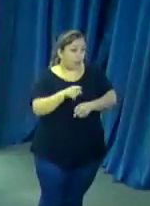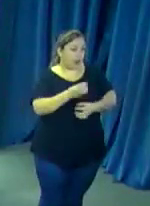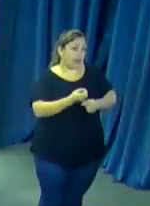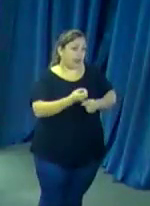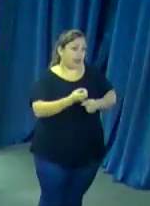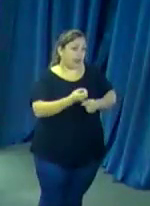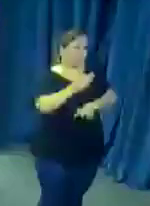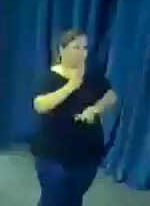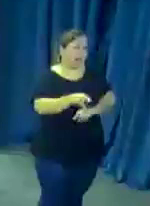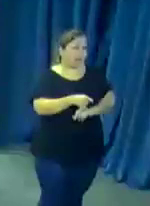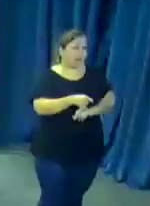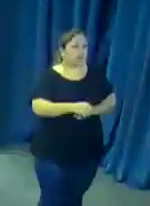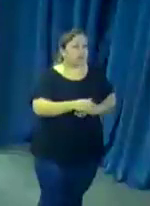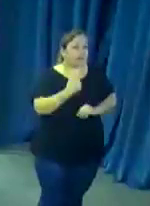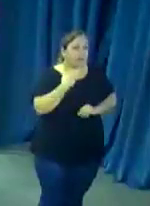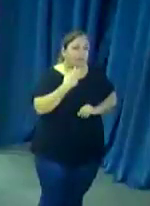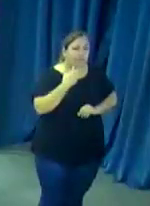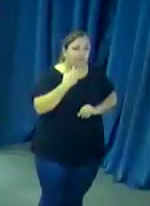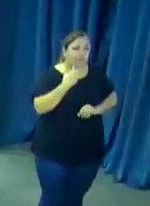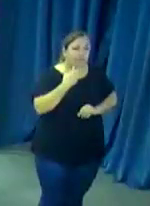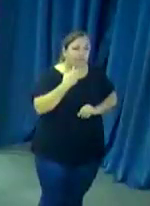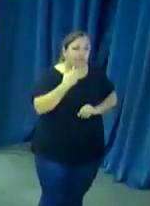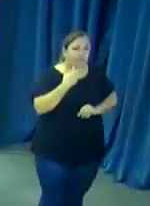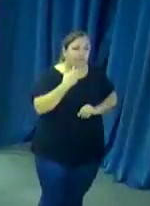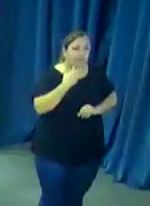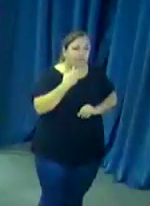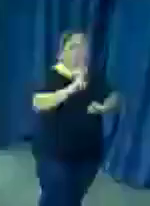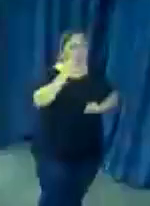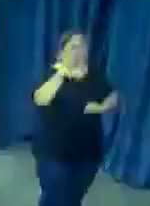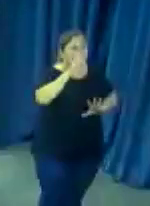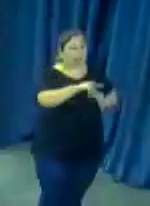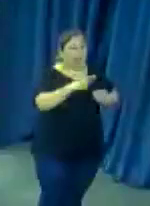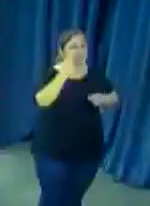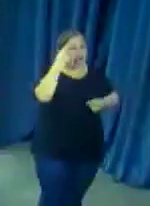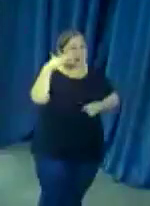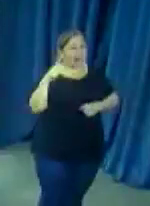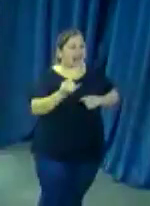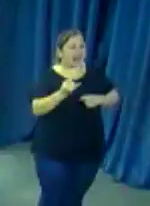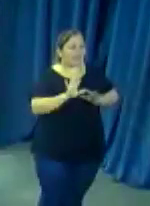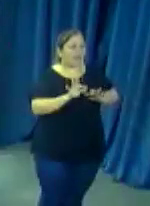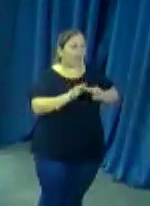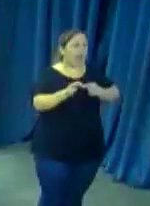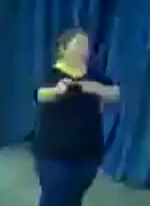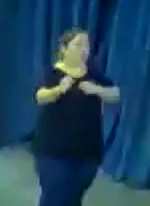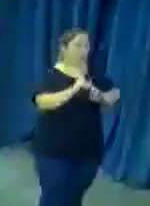especialistas, me parece que no puede pensarse como un fenómeno aislado el tema de la inteligencia artificial. Y